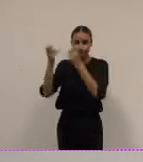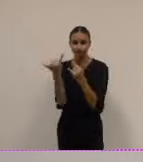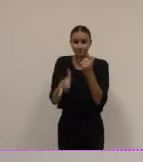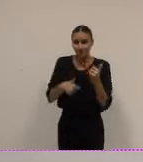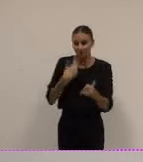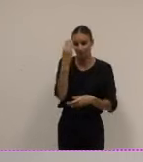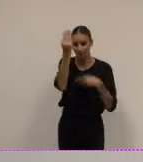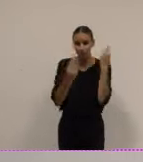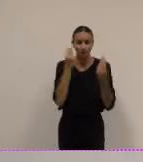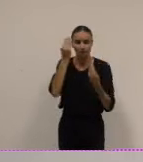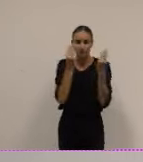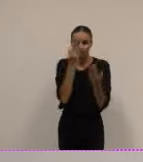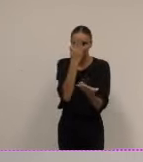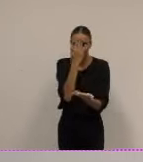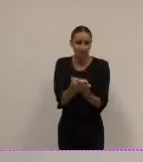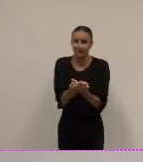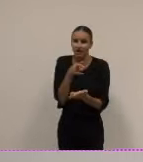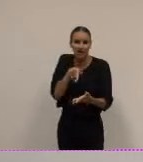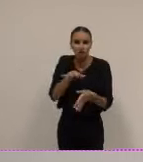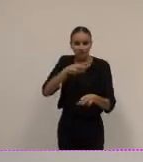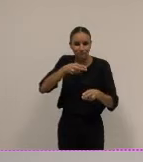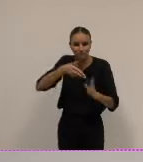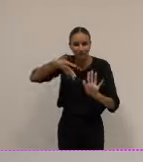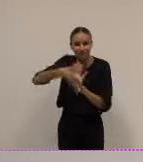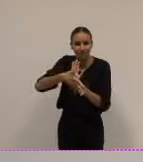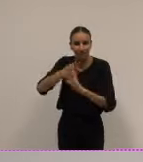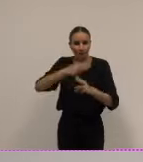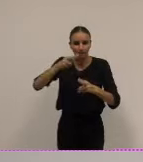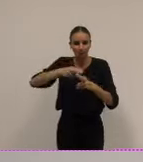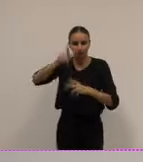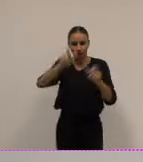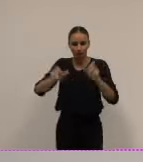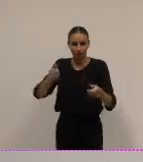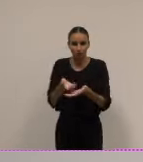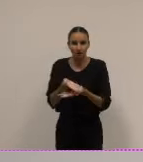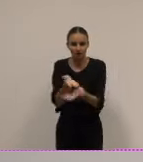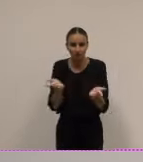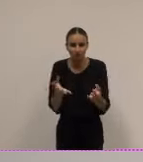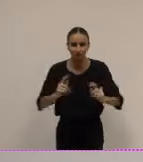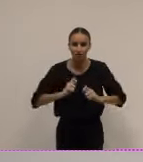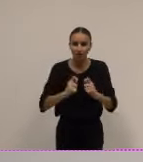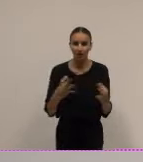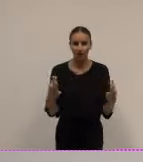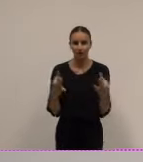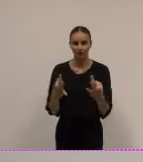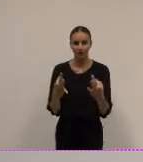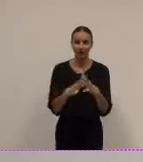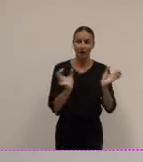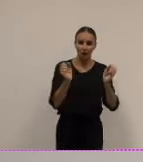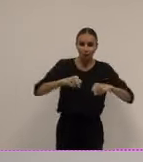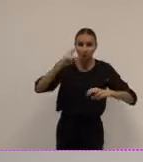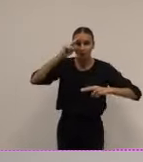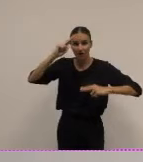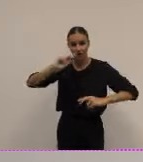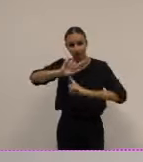Profundamente y sinceramente creo que esa es la política que merecen los ciudadanos, la del acuerdo, el respeto y el